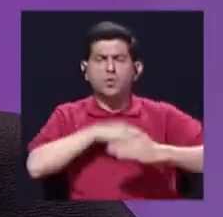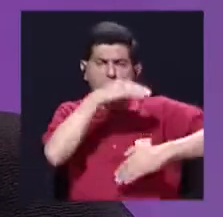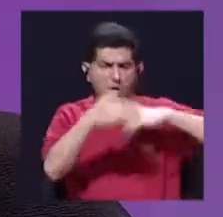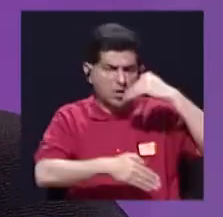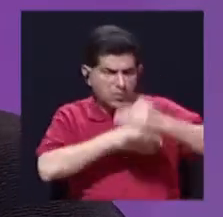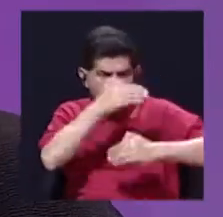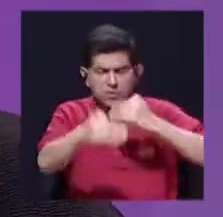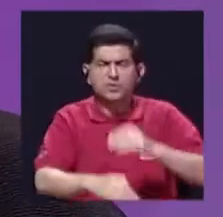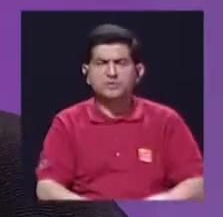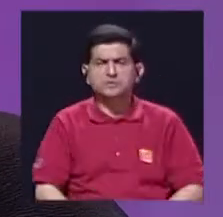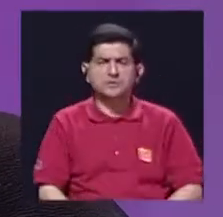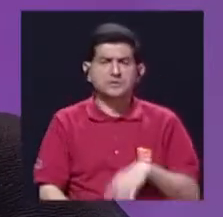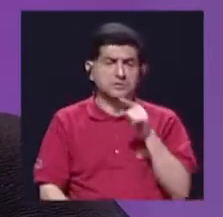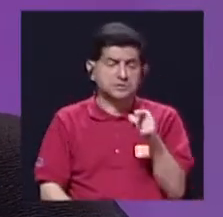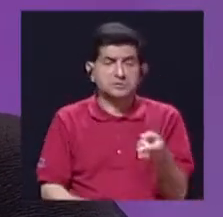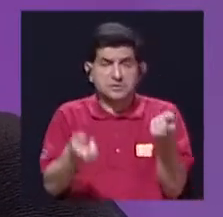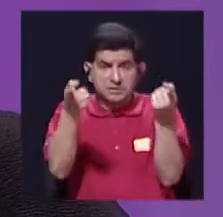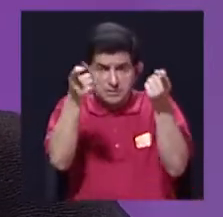procesos